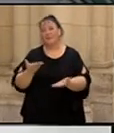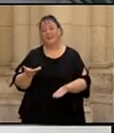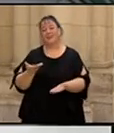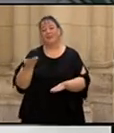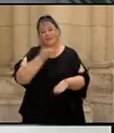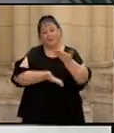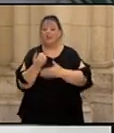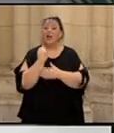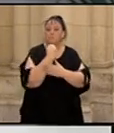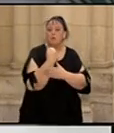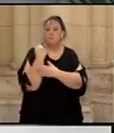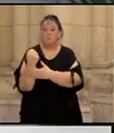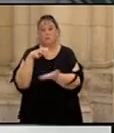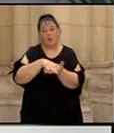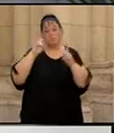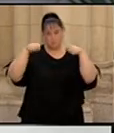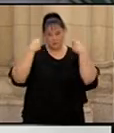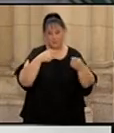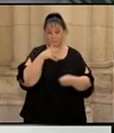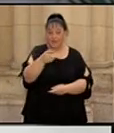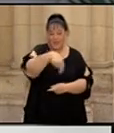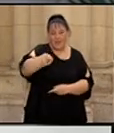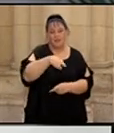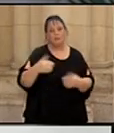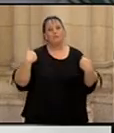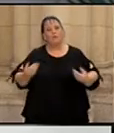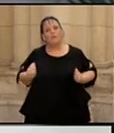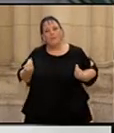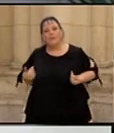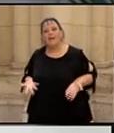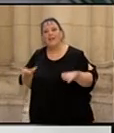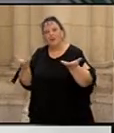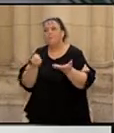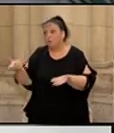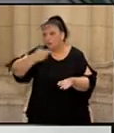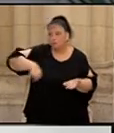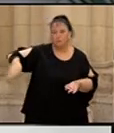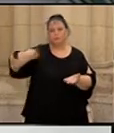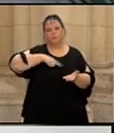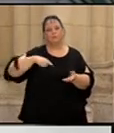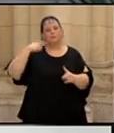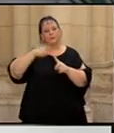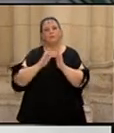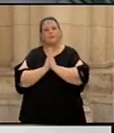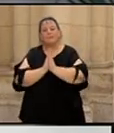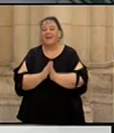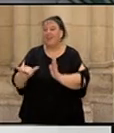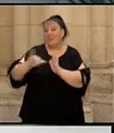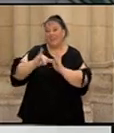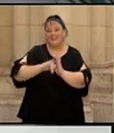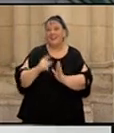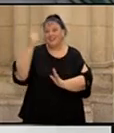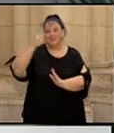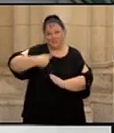también. Ellos han entregado la vida por nosotros, por acercar a Dios a nosotros.